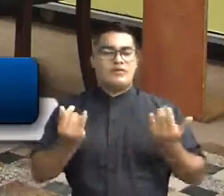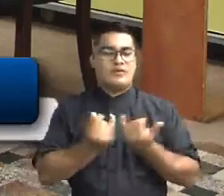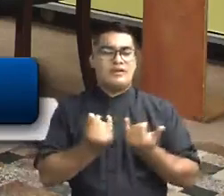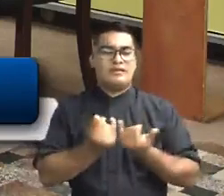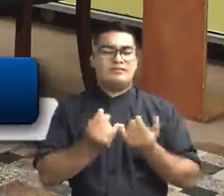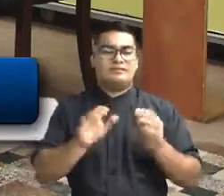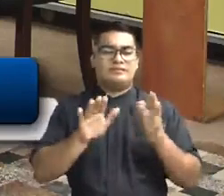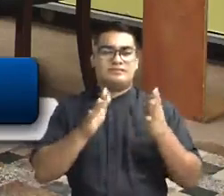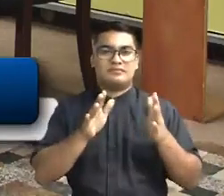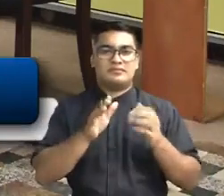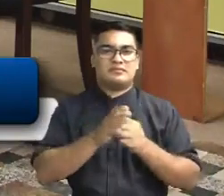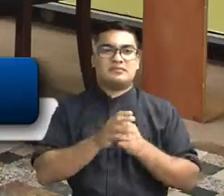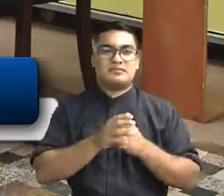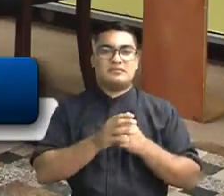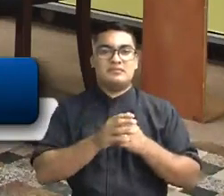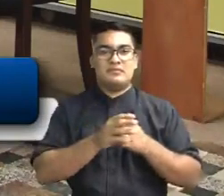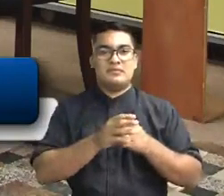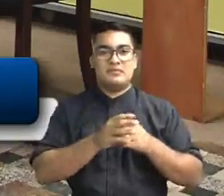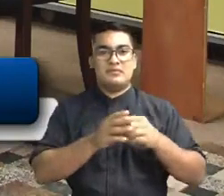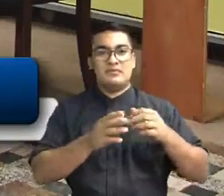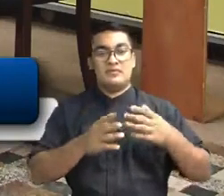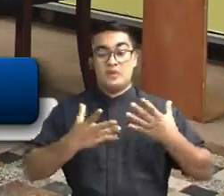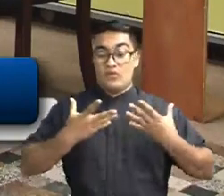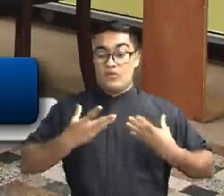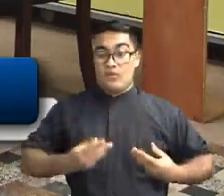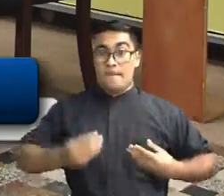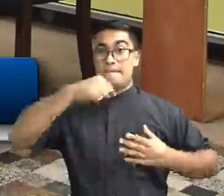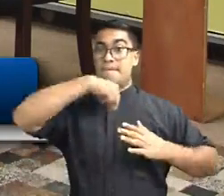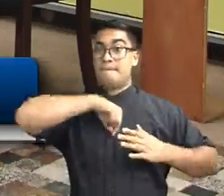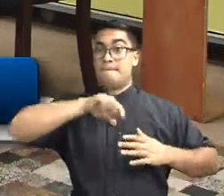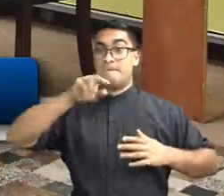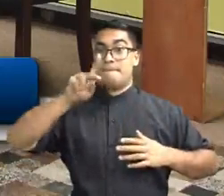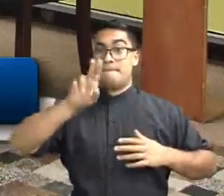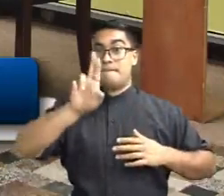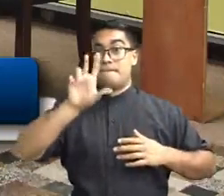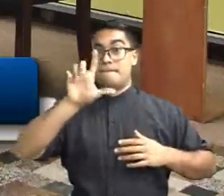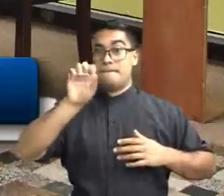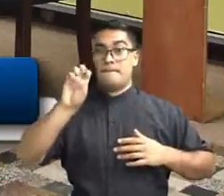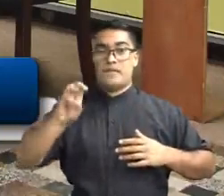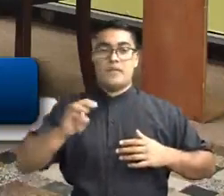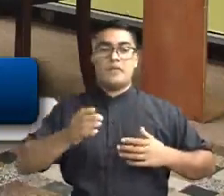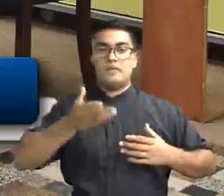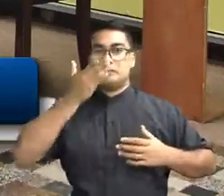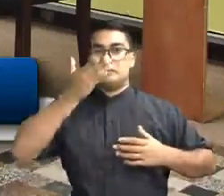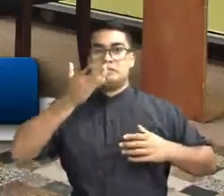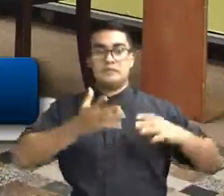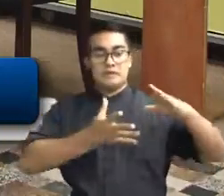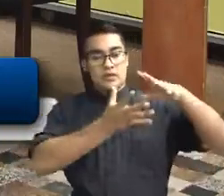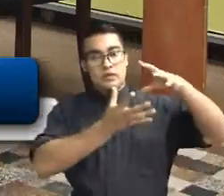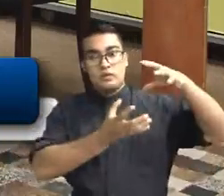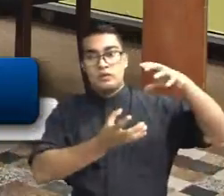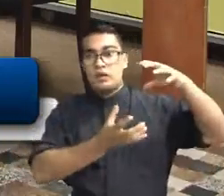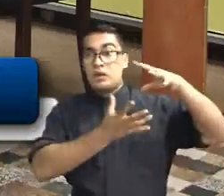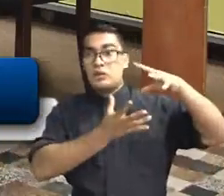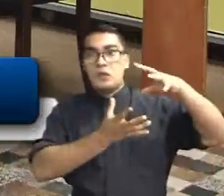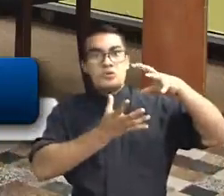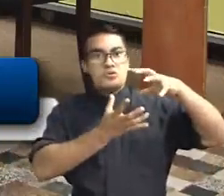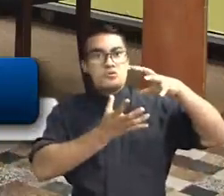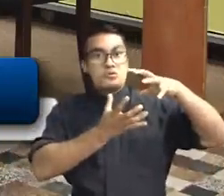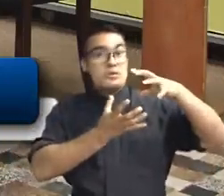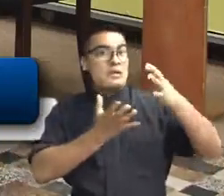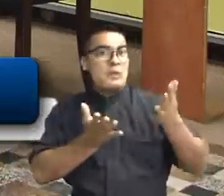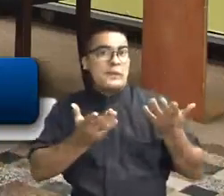imaginar como que es una cicatriz. No logra expandirse, entonces si no se expande no tenemos adecuada entrada de aire y tampoco adecuada